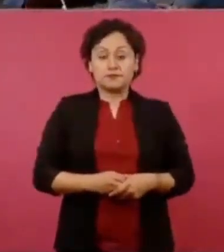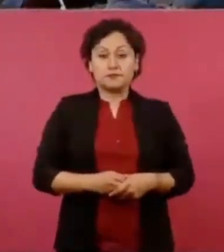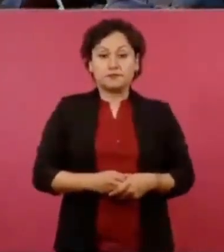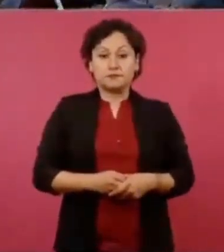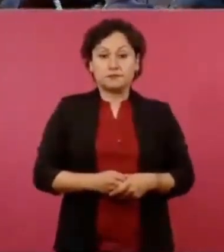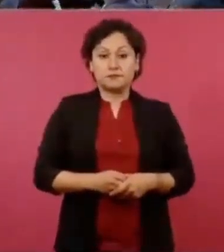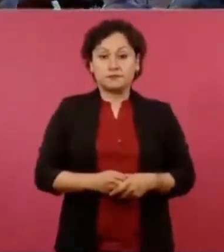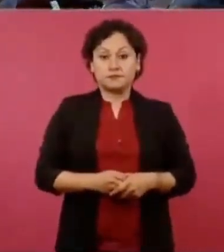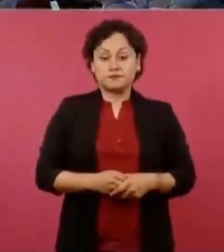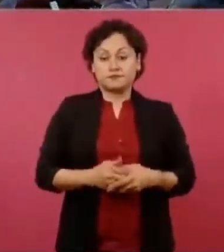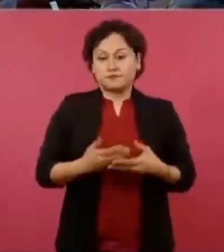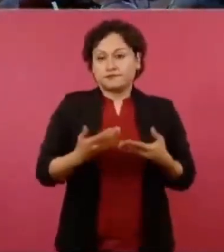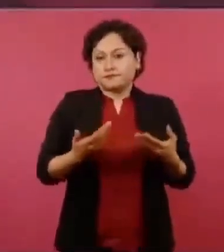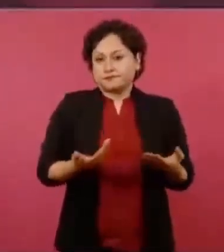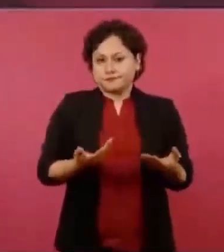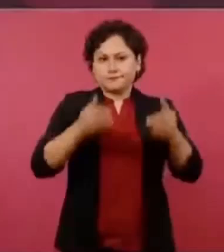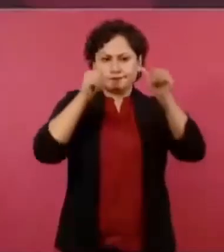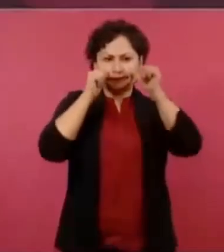los problemas